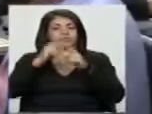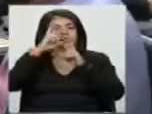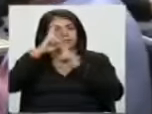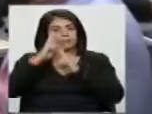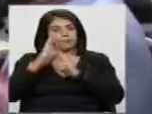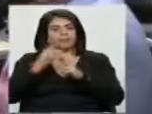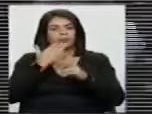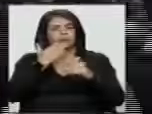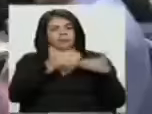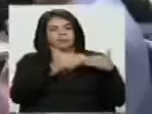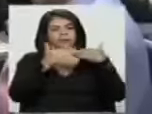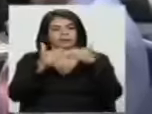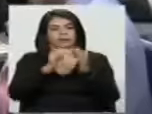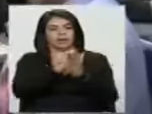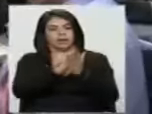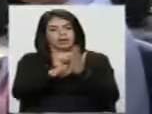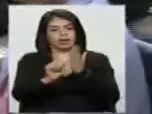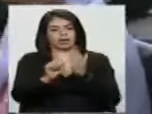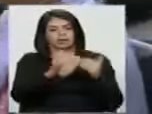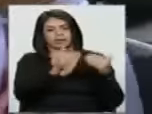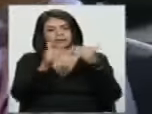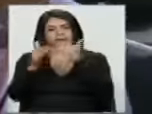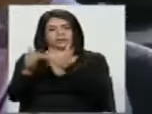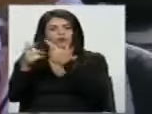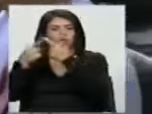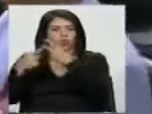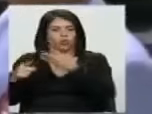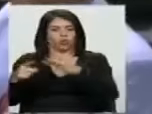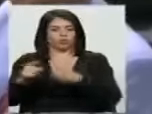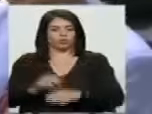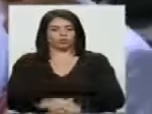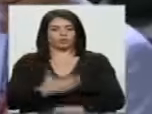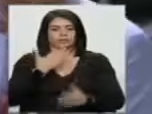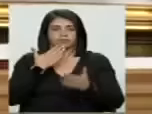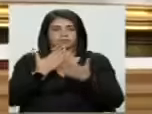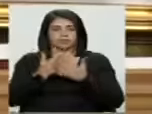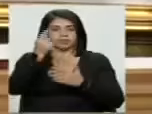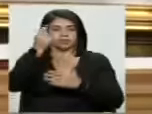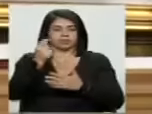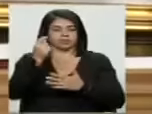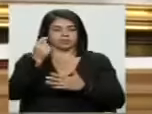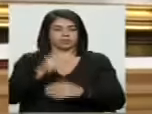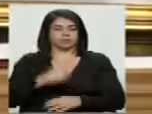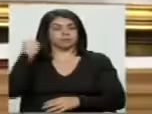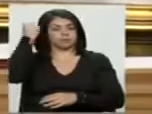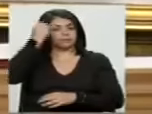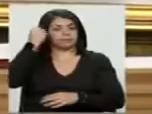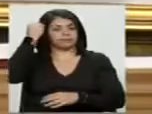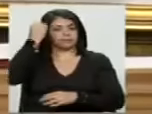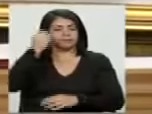el diferimiento del artículo y los siguientes artículos. Gracias, diputada. En consideración,